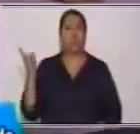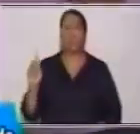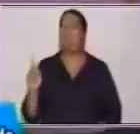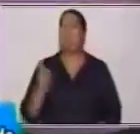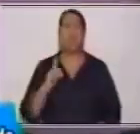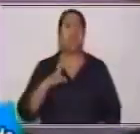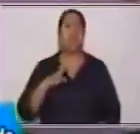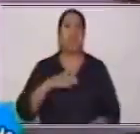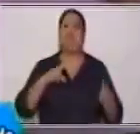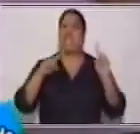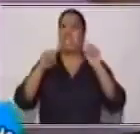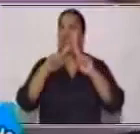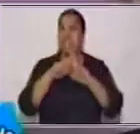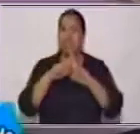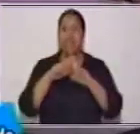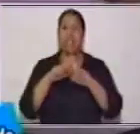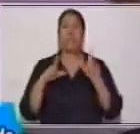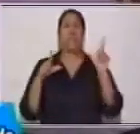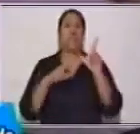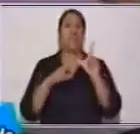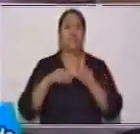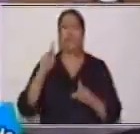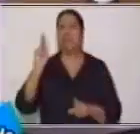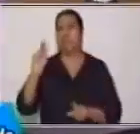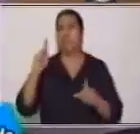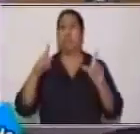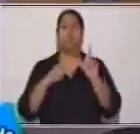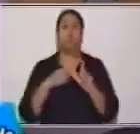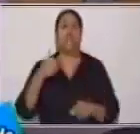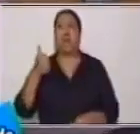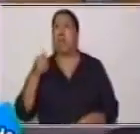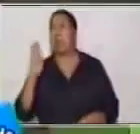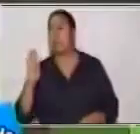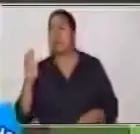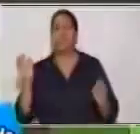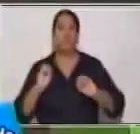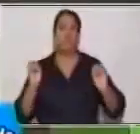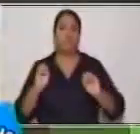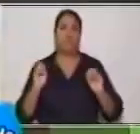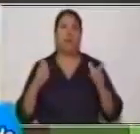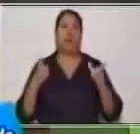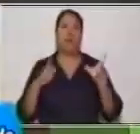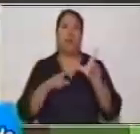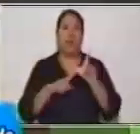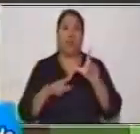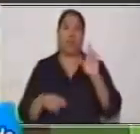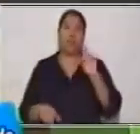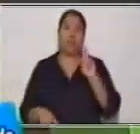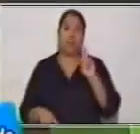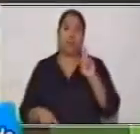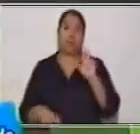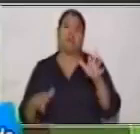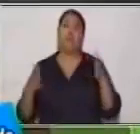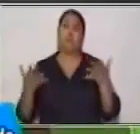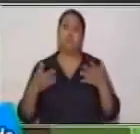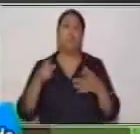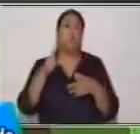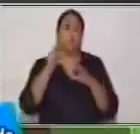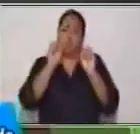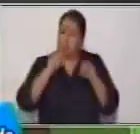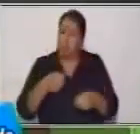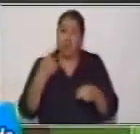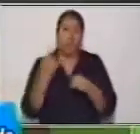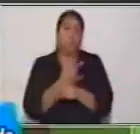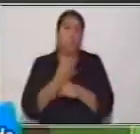letra X, no tiene la letra Y, no tiene la letra A, B. Utilizamos la letra R. Recordemos que en álgebra podemos usar cualquier letra